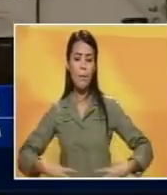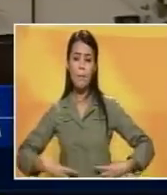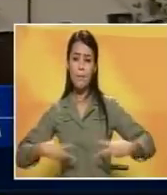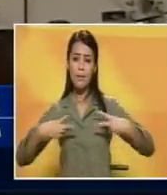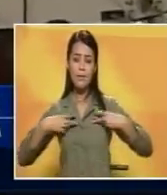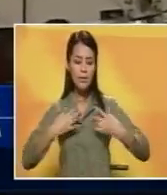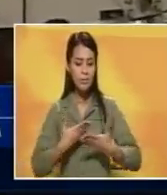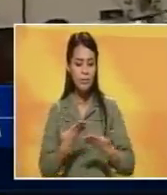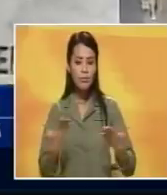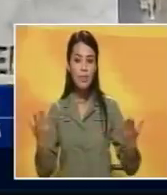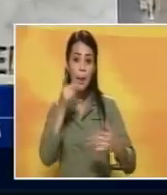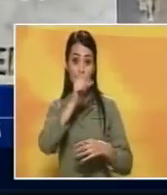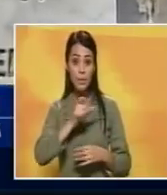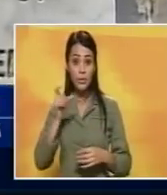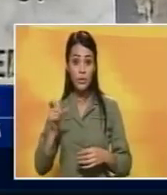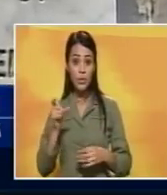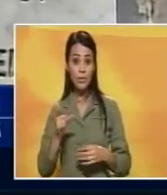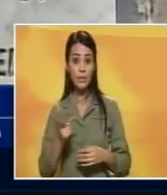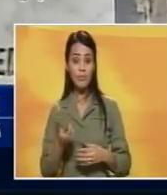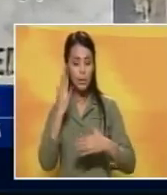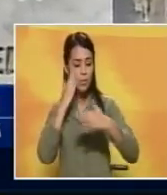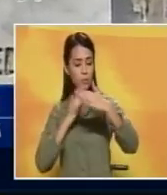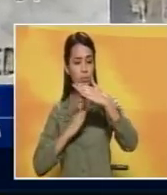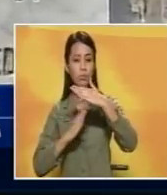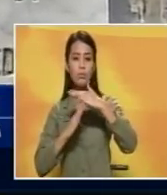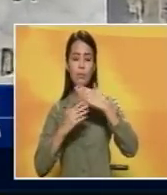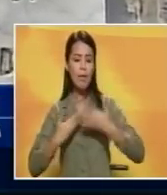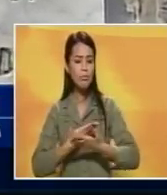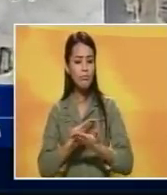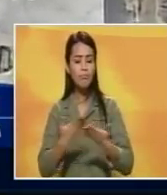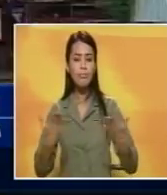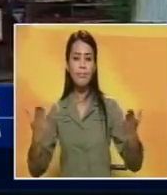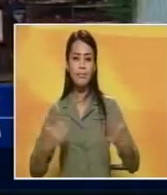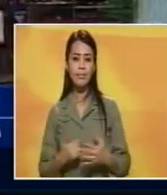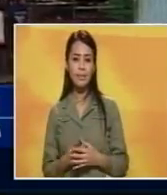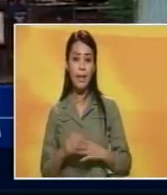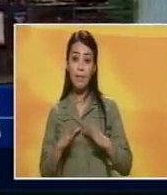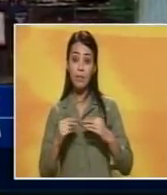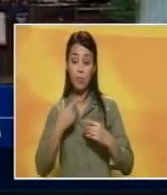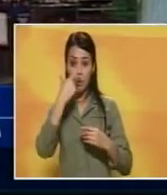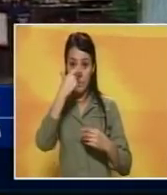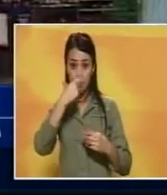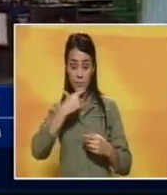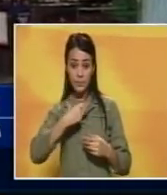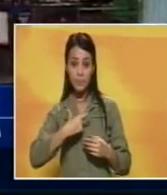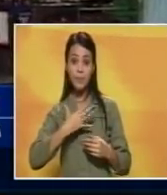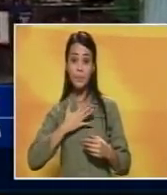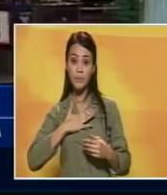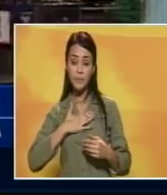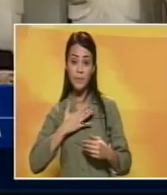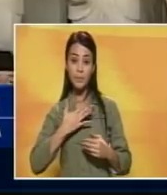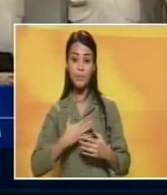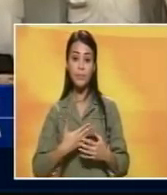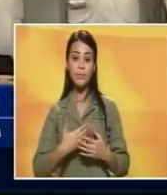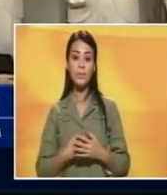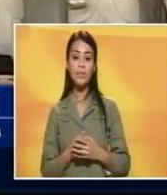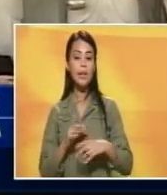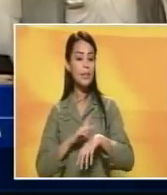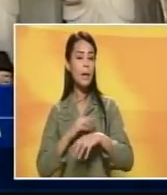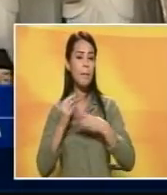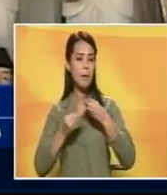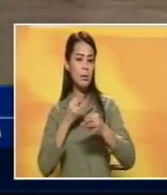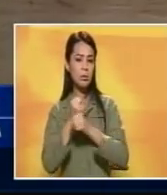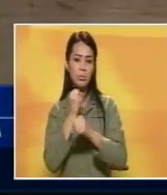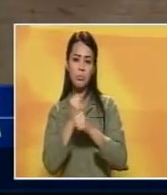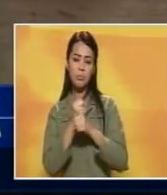los demás. Su sencillez, entrega y humildad son algunas de las cualidades distintivas con las que cumplía cada labor que